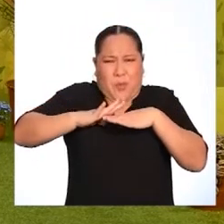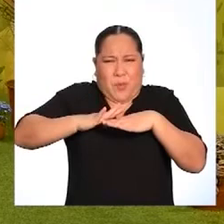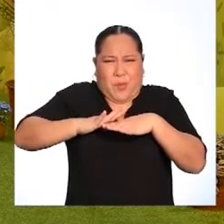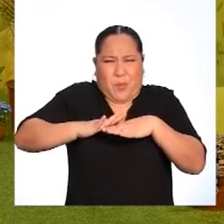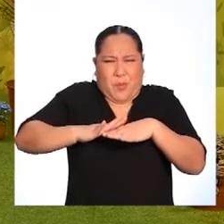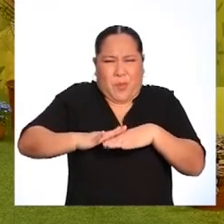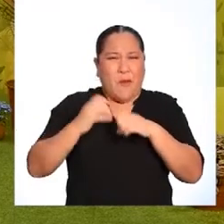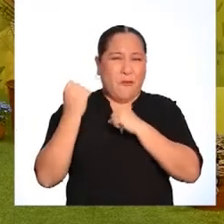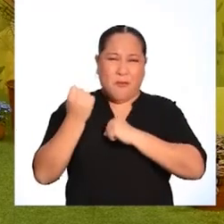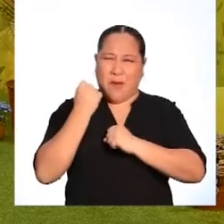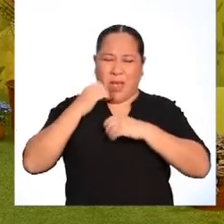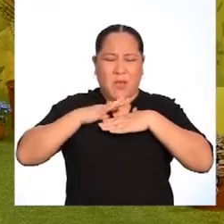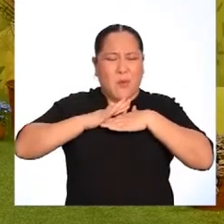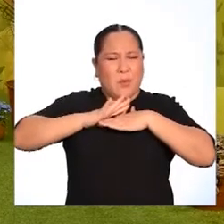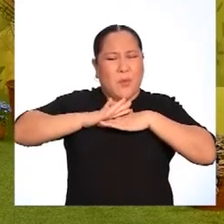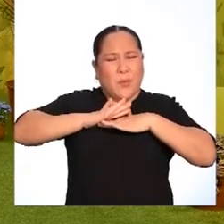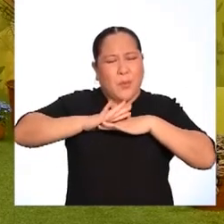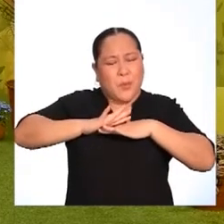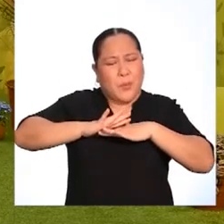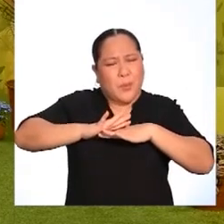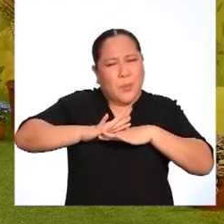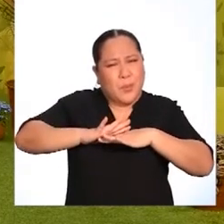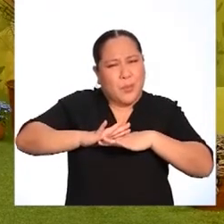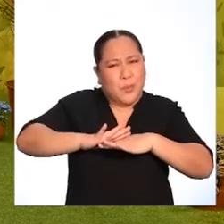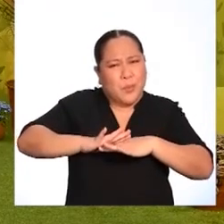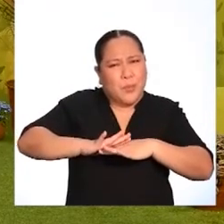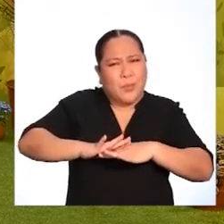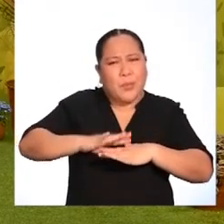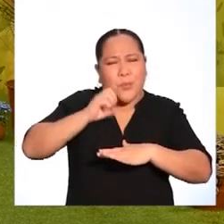algo con mucha fuerza hacia abajo